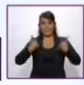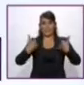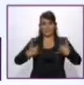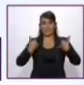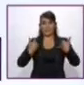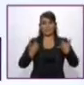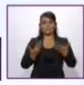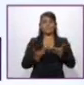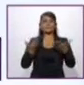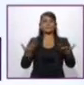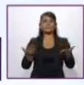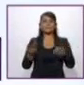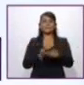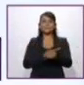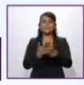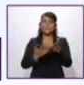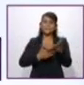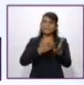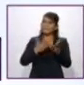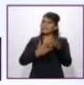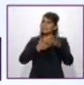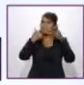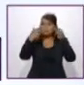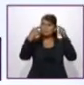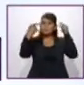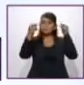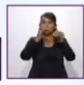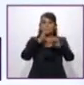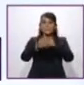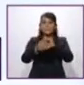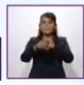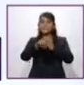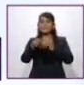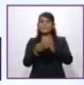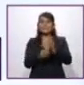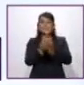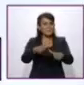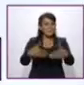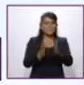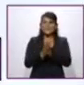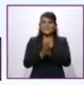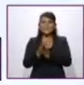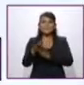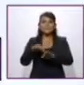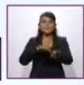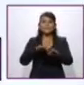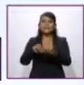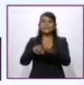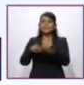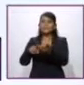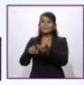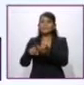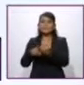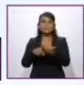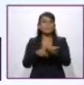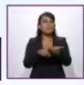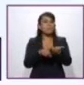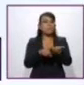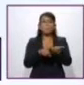los mismos. Salen de la carrera y no encuentran en dónde trabajar. O sus carreras